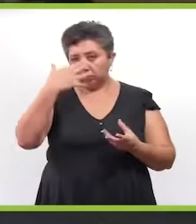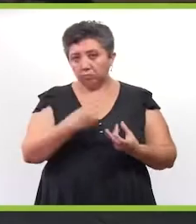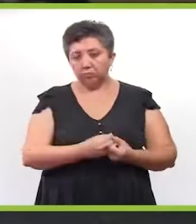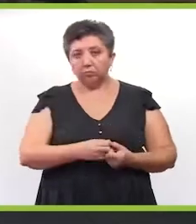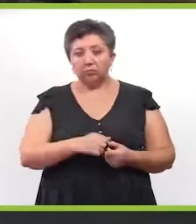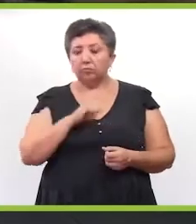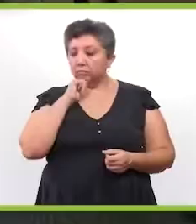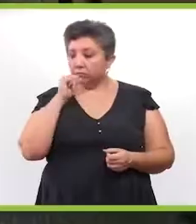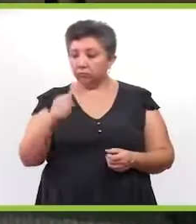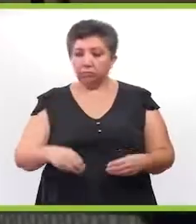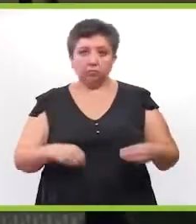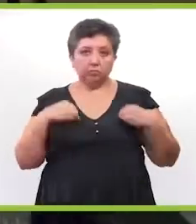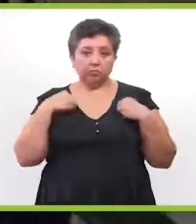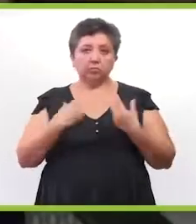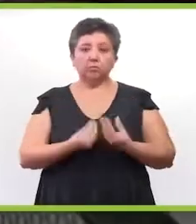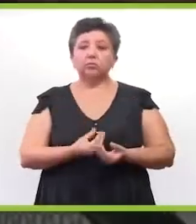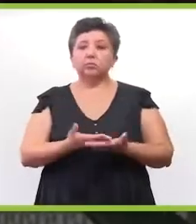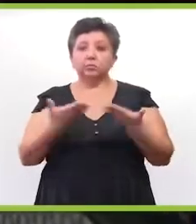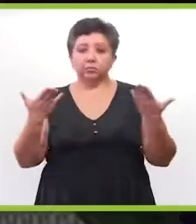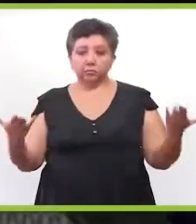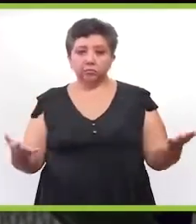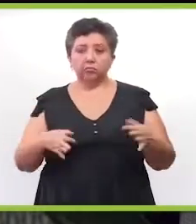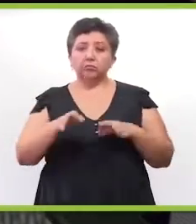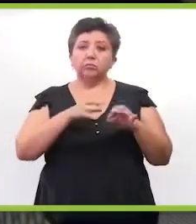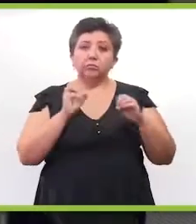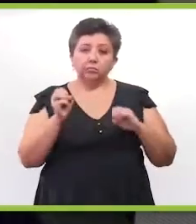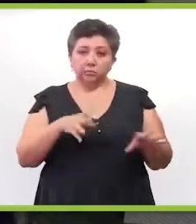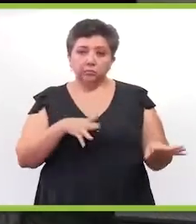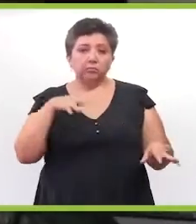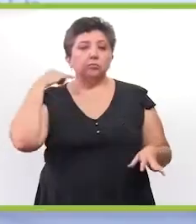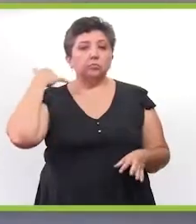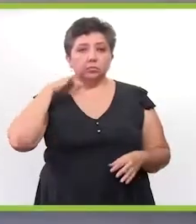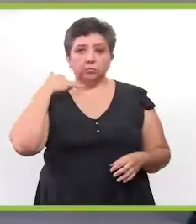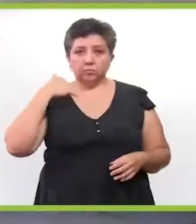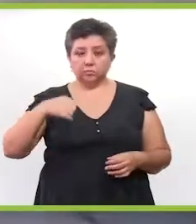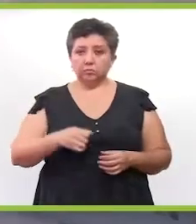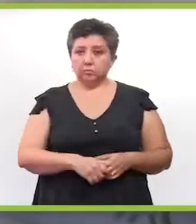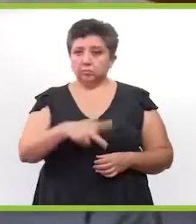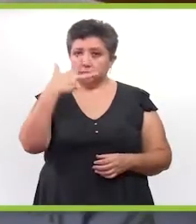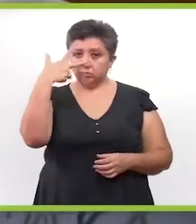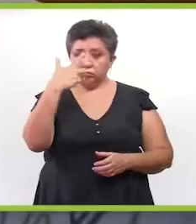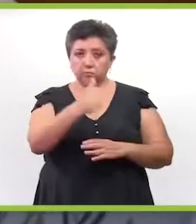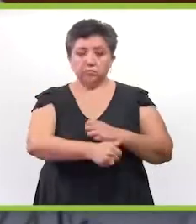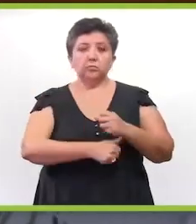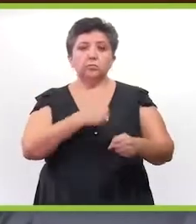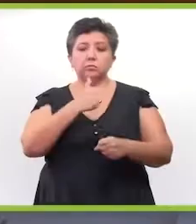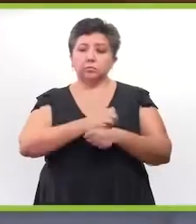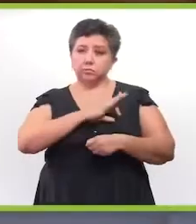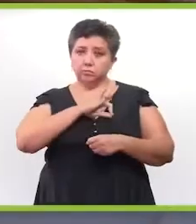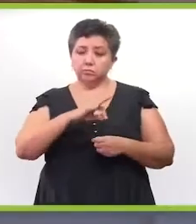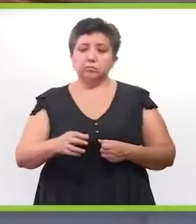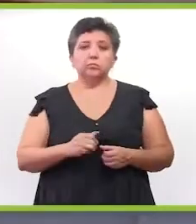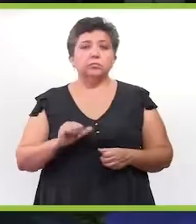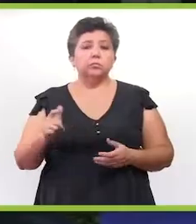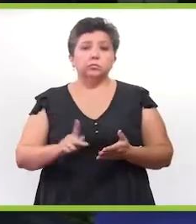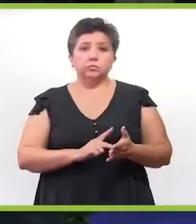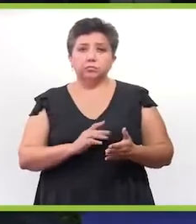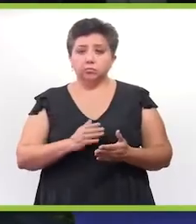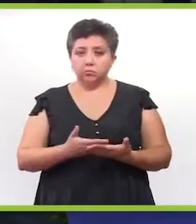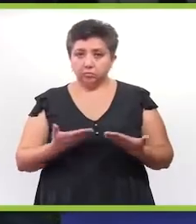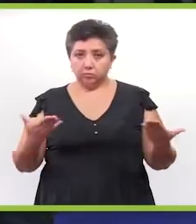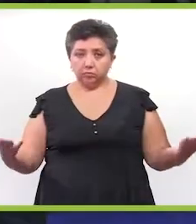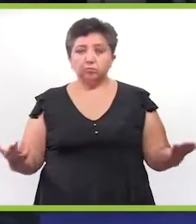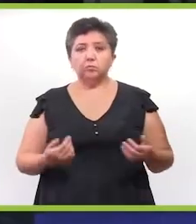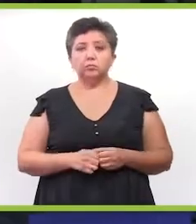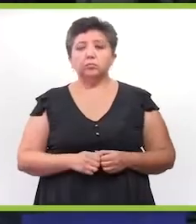sabemos que no es nada comparado a lo que estamos viendo ahorita los empleos que se perdieron en yucatán tardan 8 años en poder recuperarse en cambio